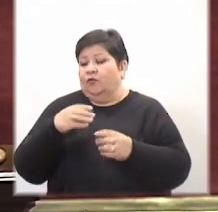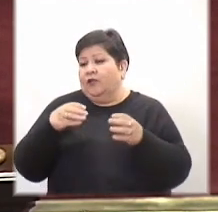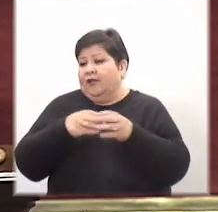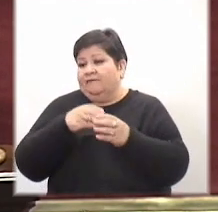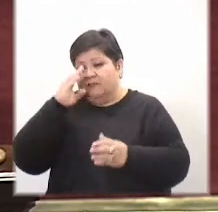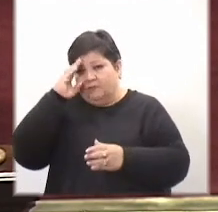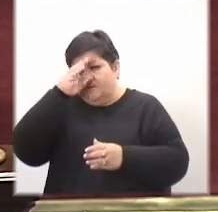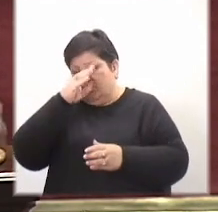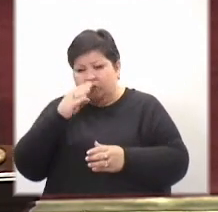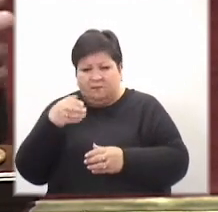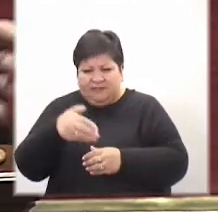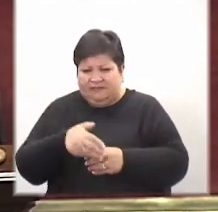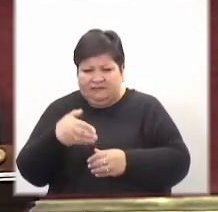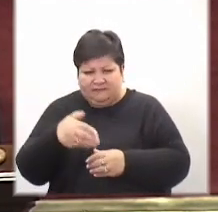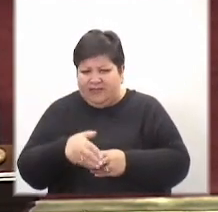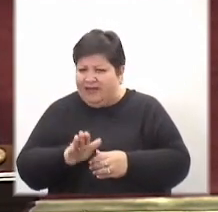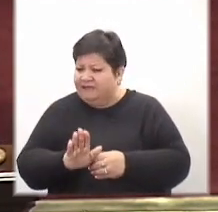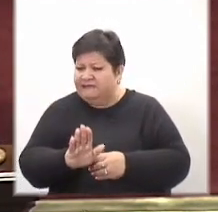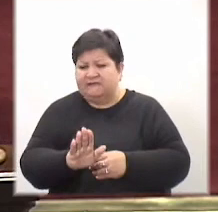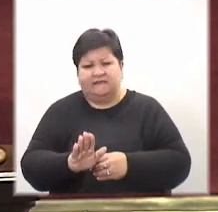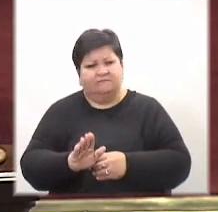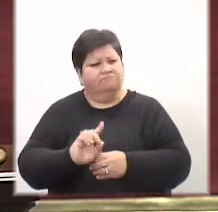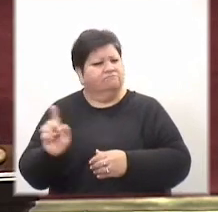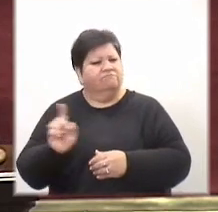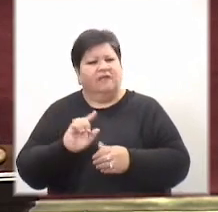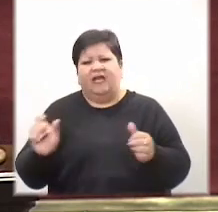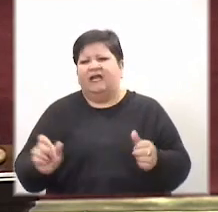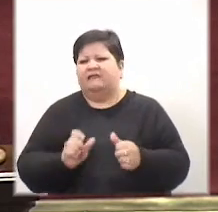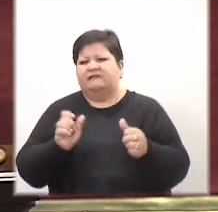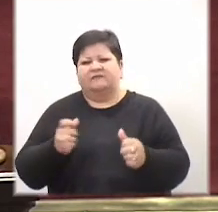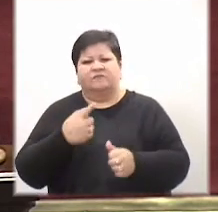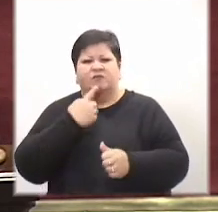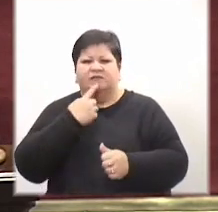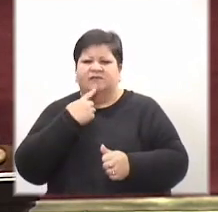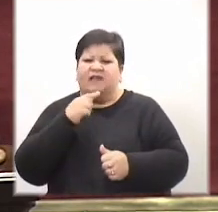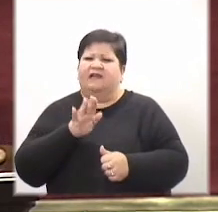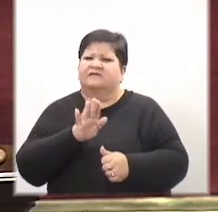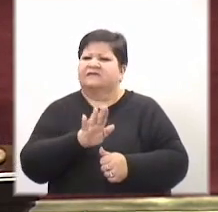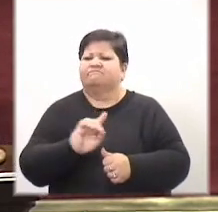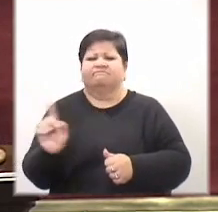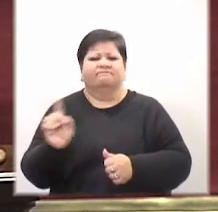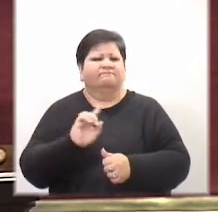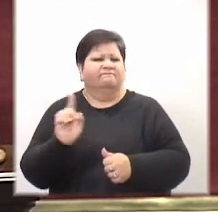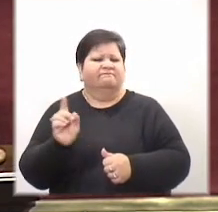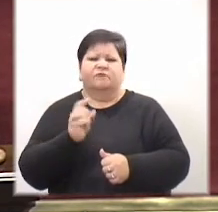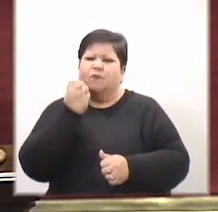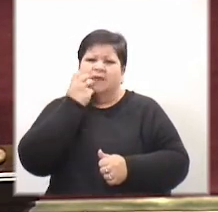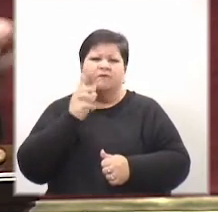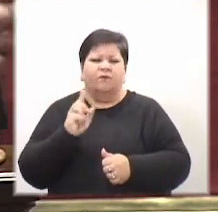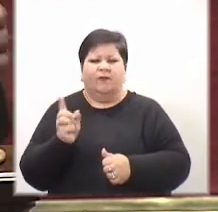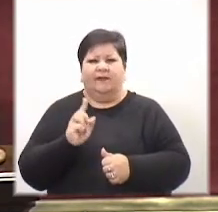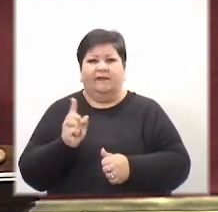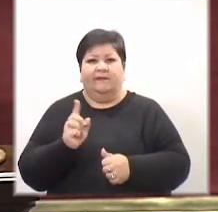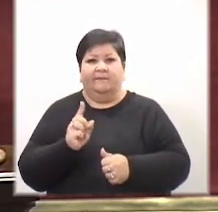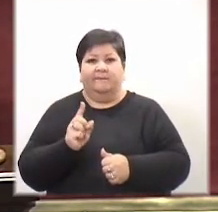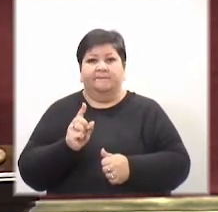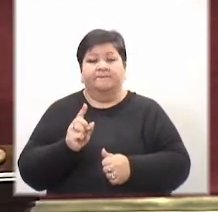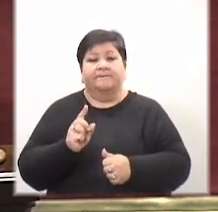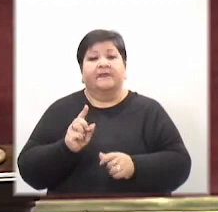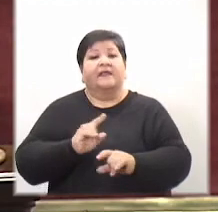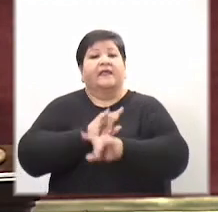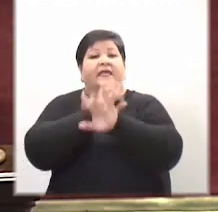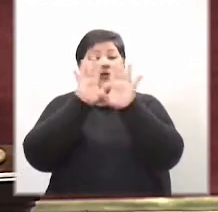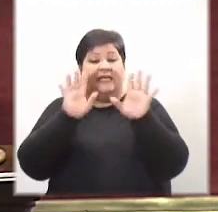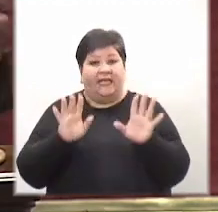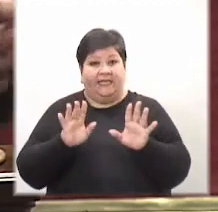quiere participar de esa manera de hacer política que tan nefasta es y ha sido para los habitantes de este país. Habiendo dejado en claro la postura